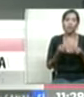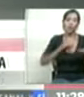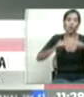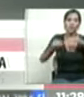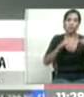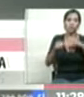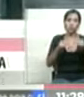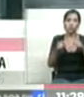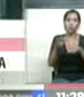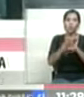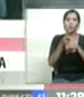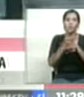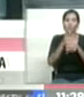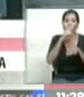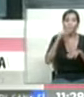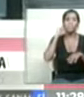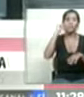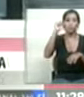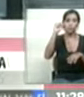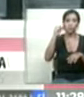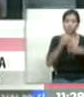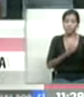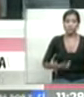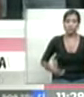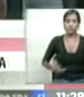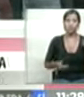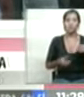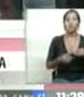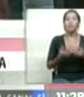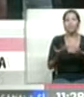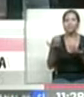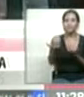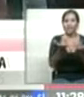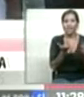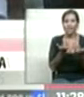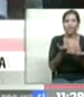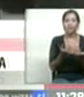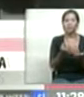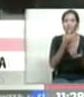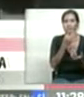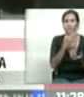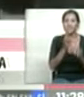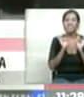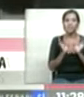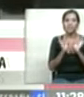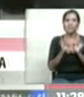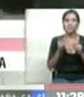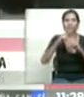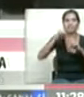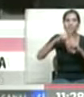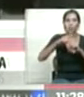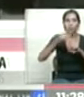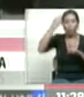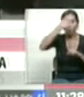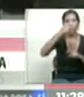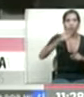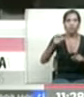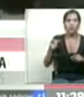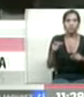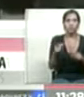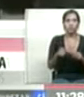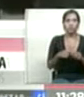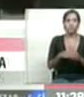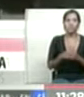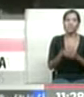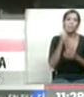el gobierno del presidente Nicolás Maduro para traer insumos especiales para este tipo de población y de pacientes crónicos